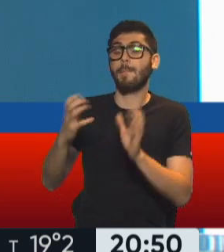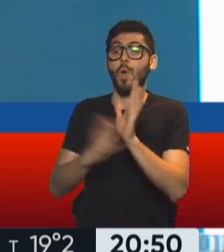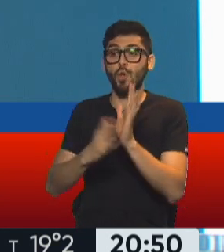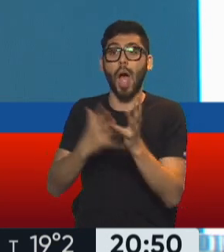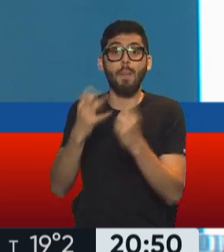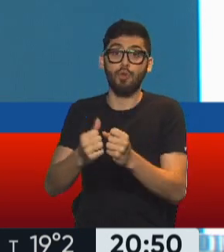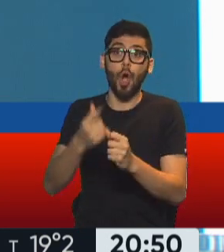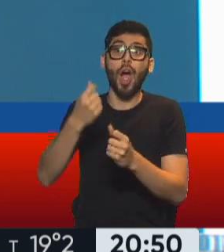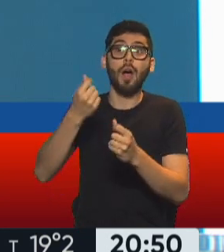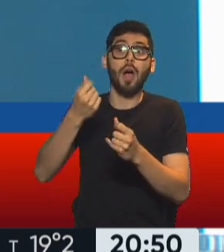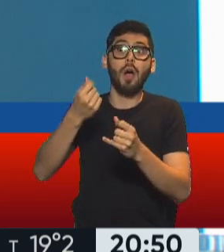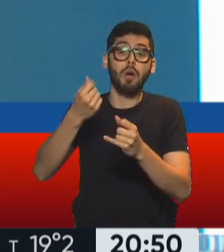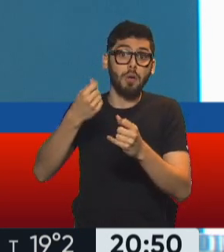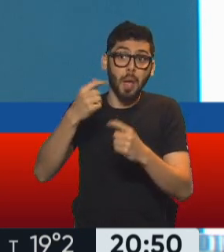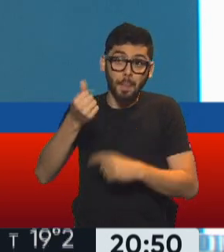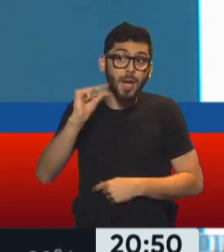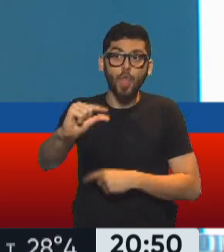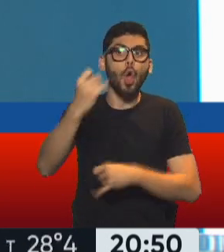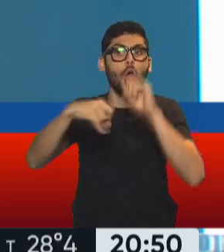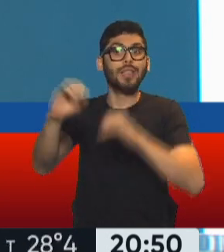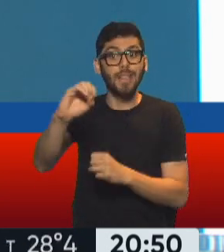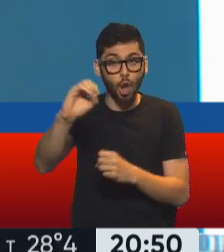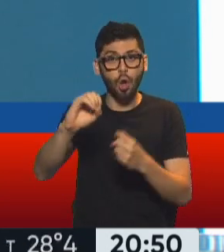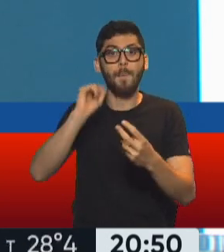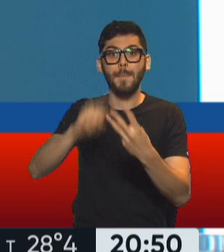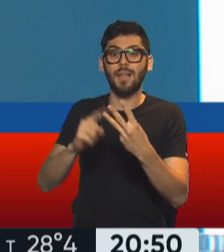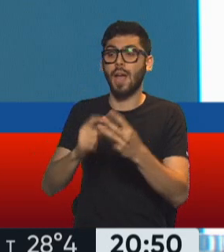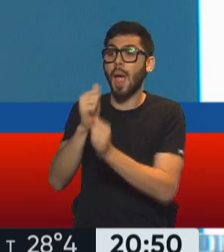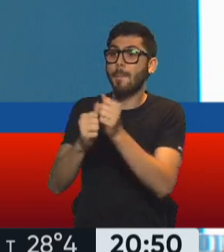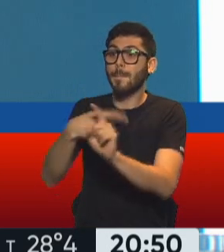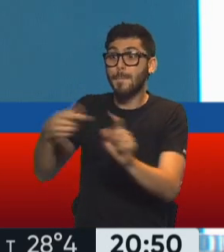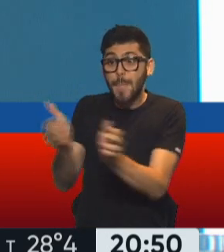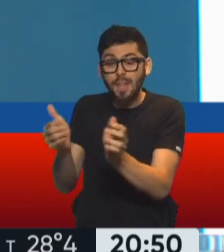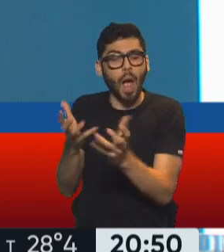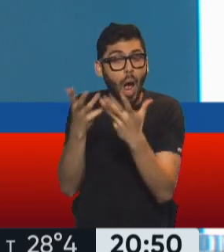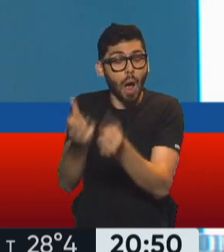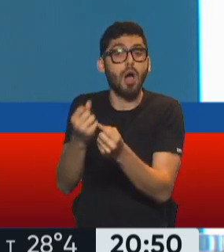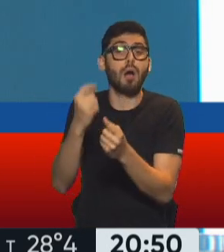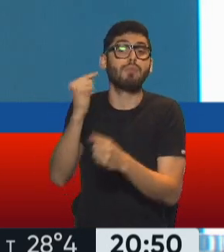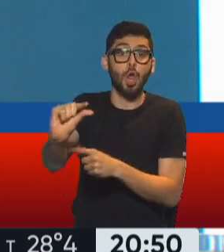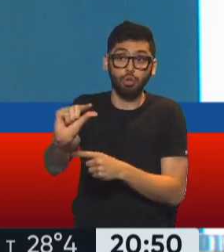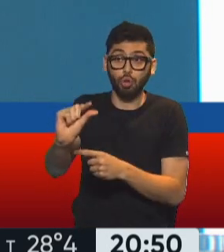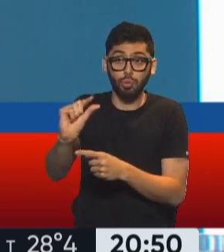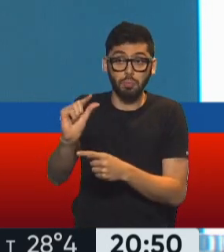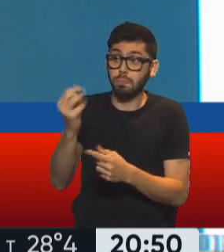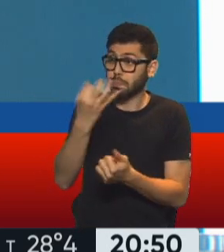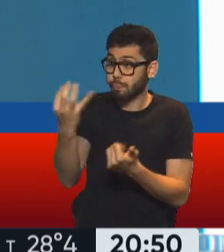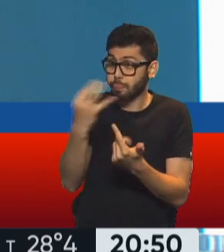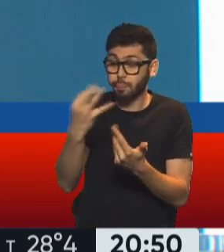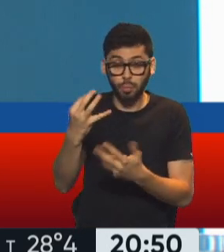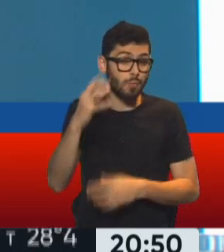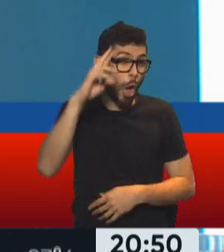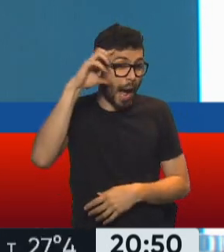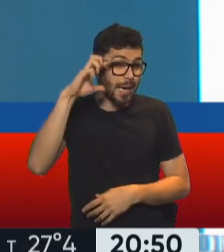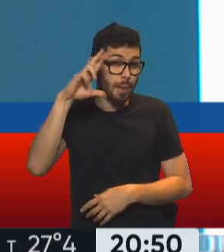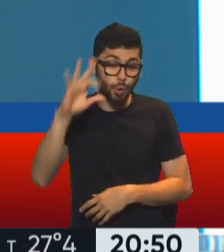a tasa cero y los apoyos con los créditos a pyme. Es decir, muchas de estas cosas estuvieron presentes. El otro problema que